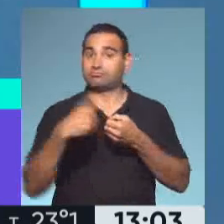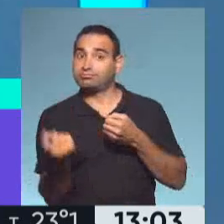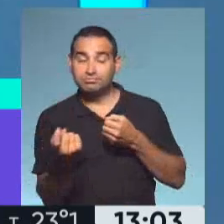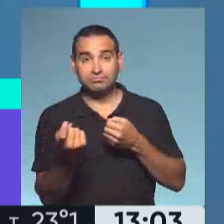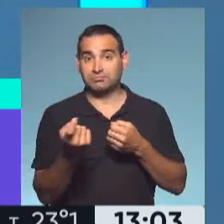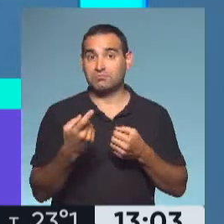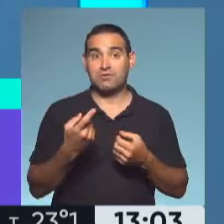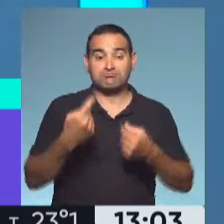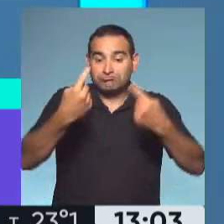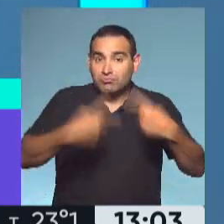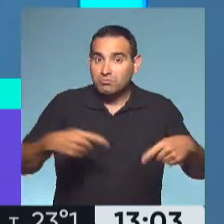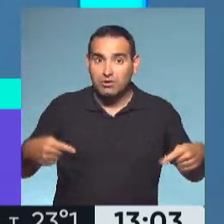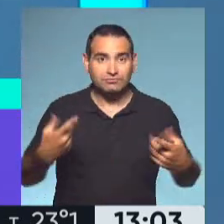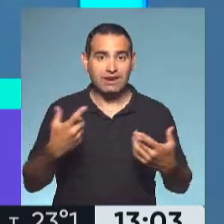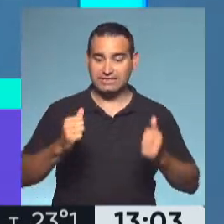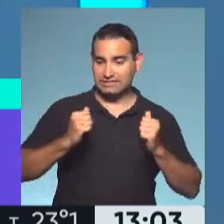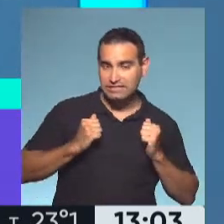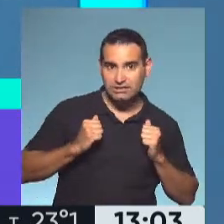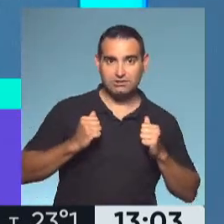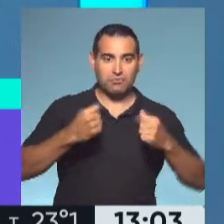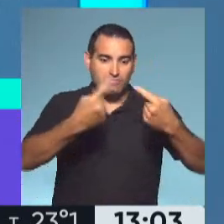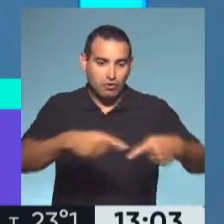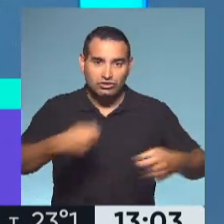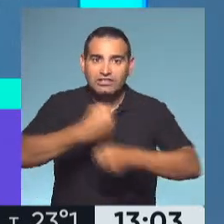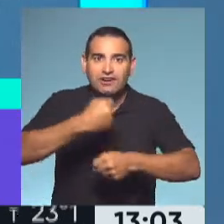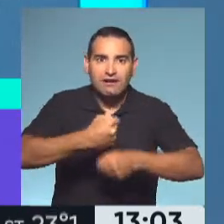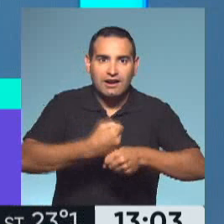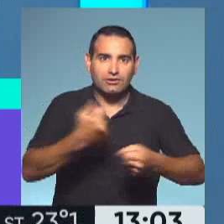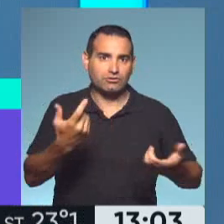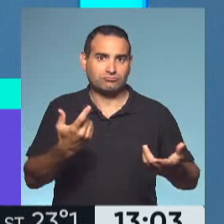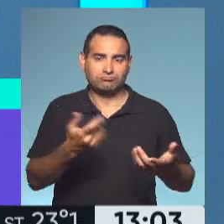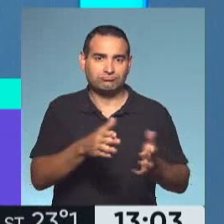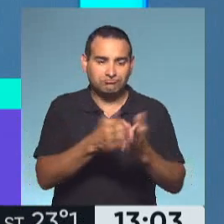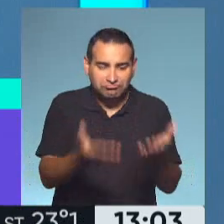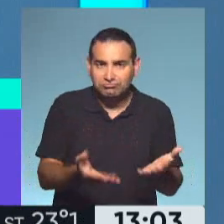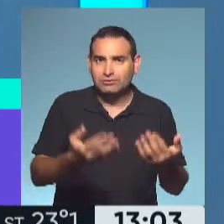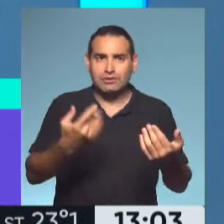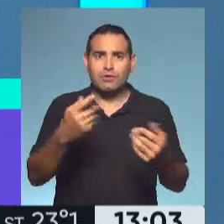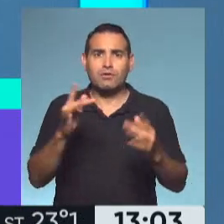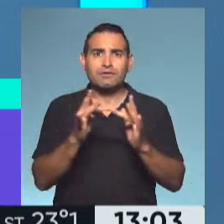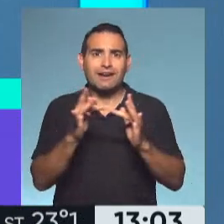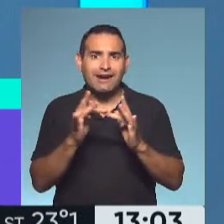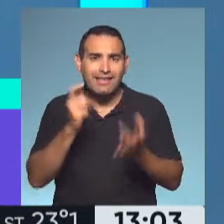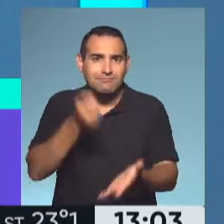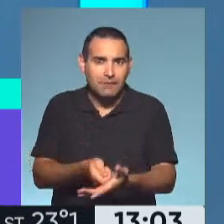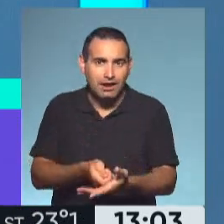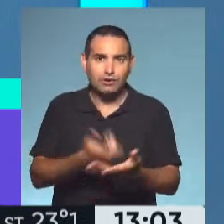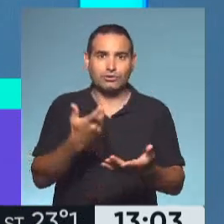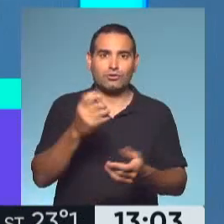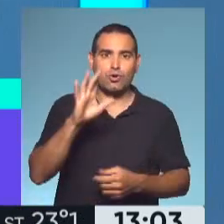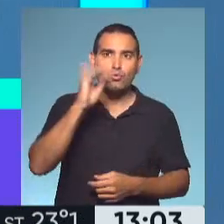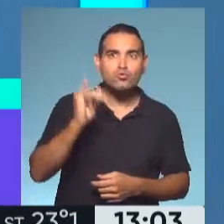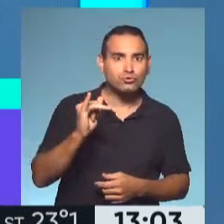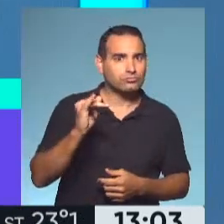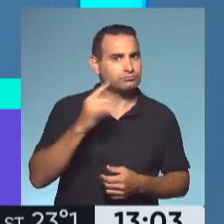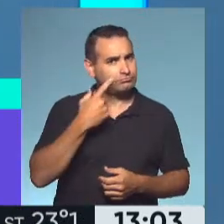los instrumentos, la silla, los instrumentos de librería, el pago de Wi-Fi, de los consumos eléctricos.